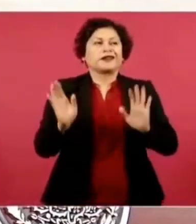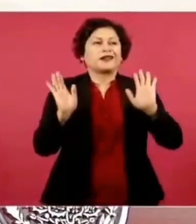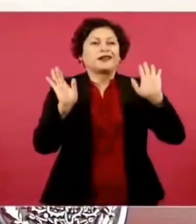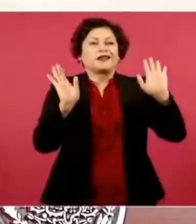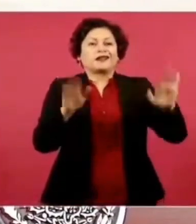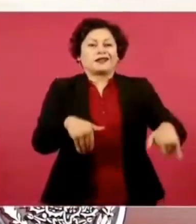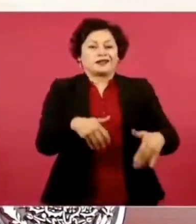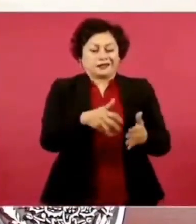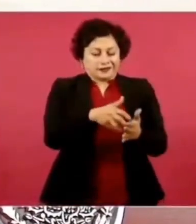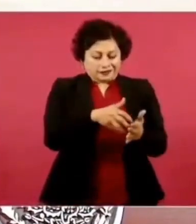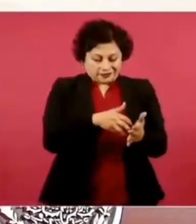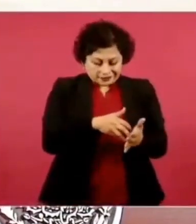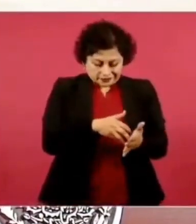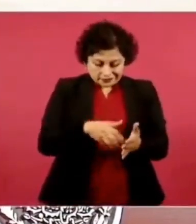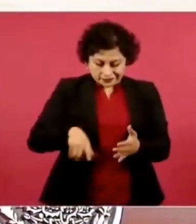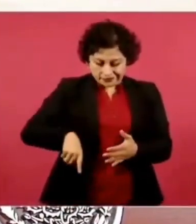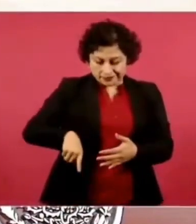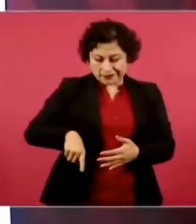republicana.